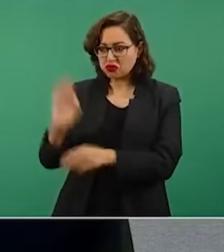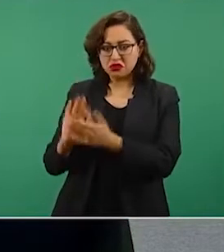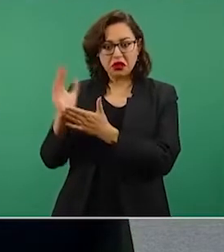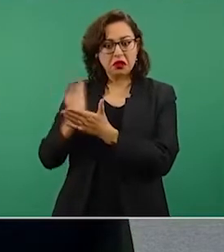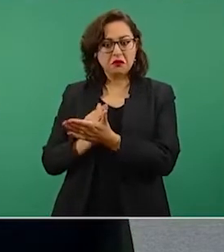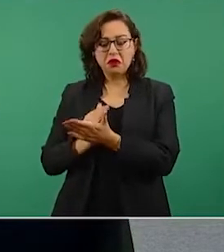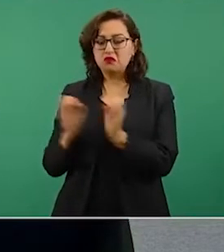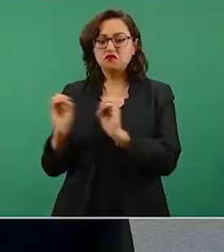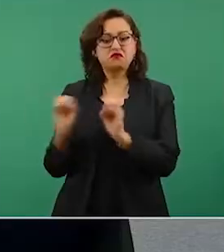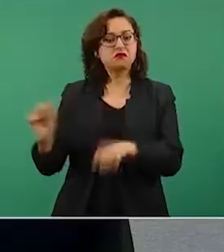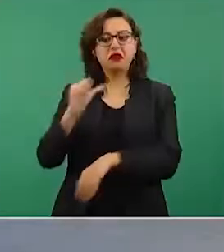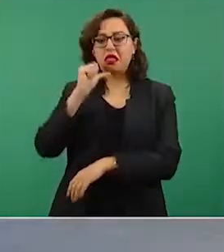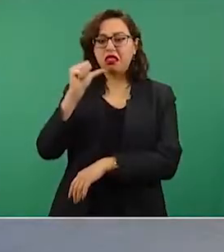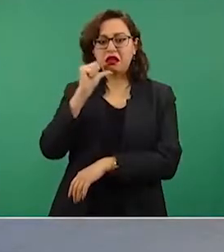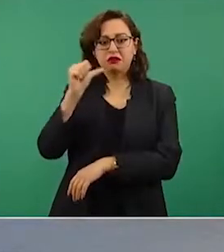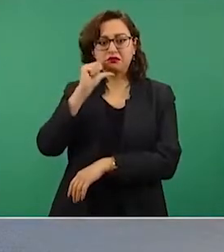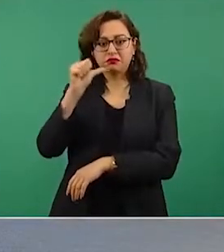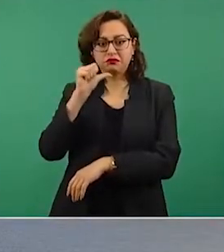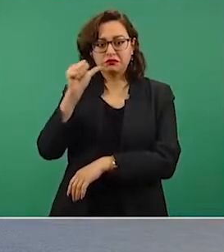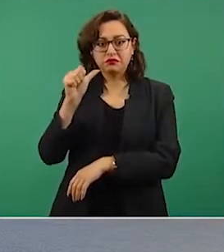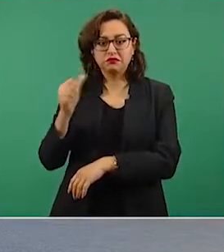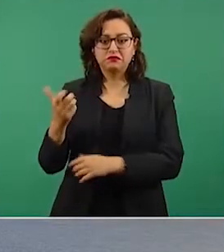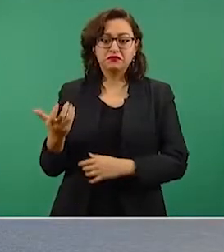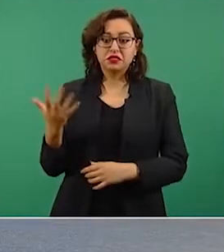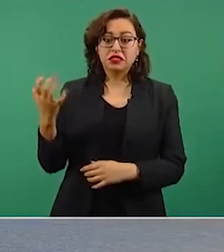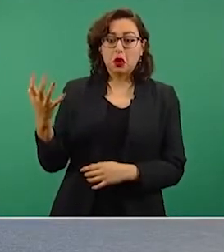cinco o dos pesos, kilowatt.